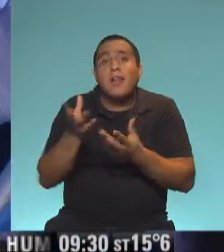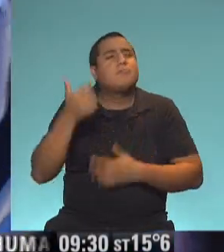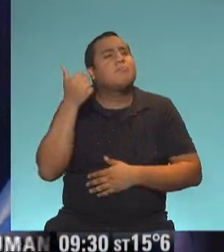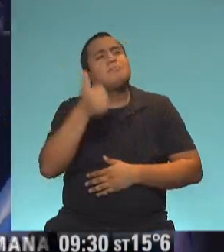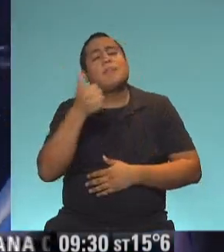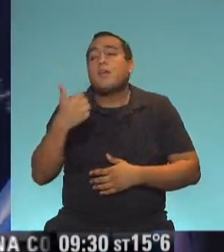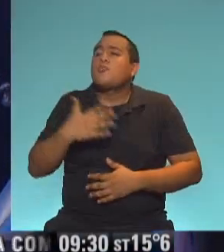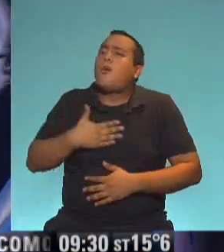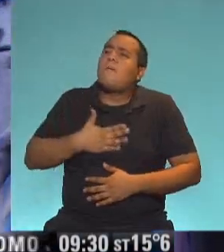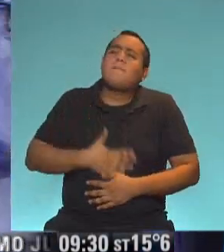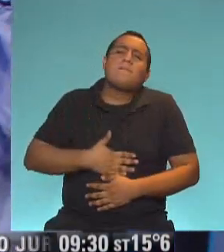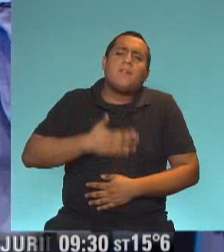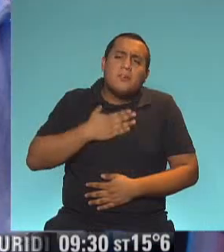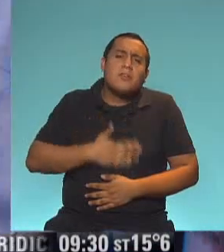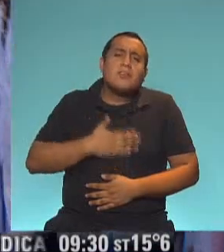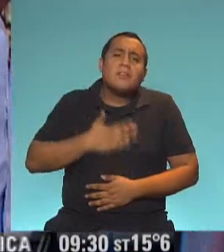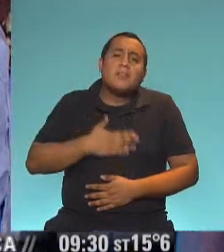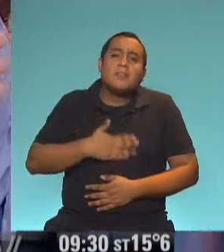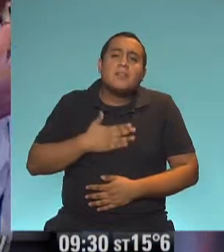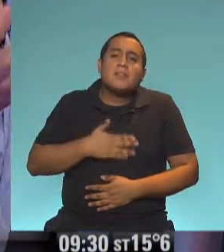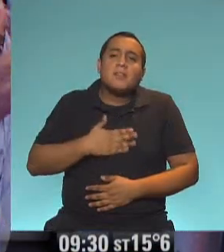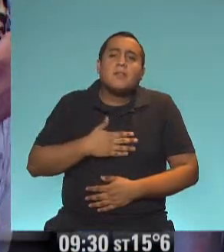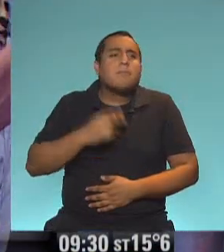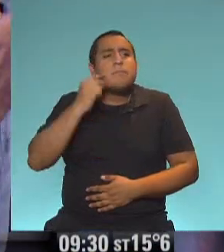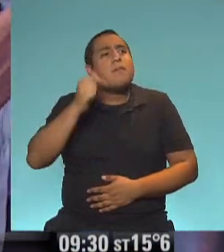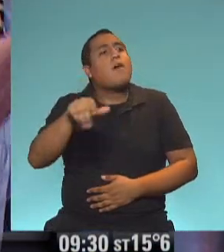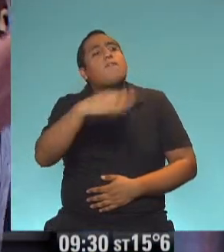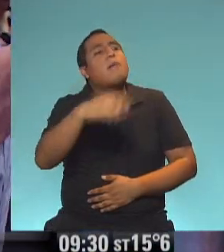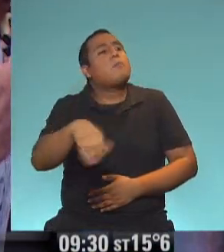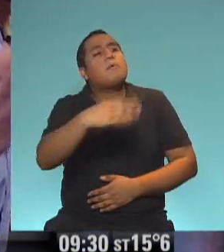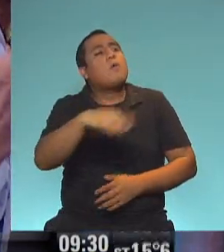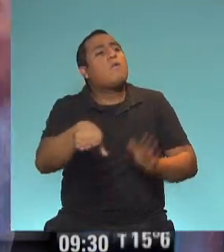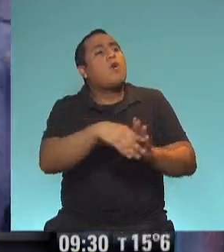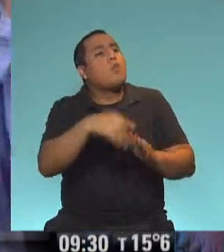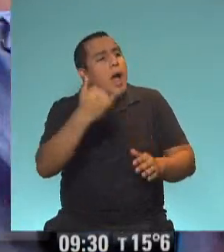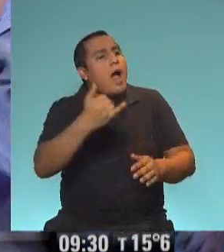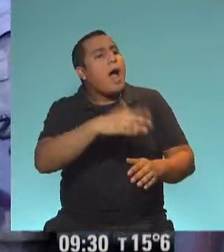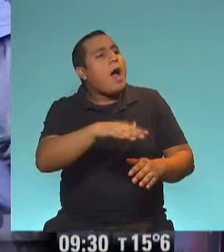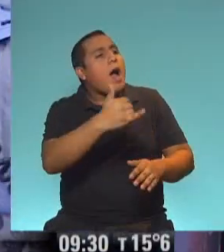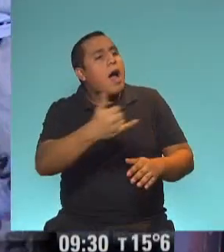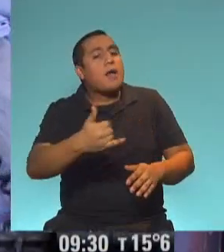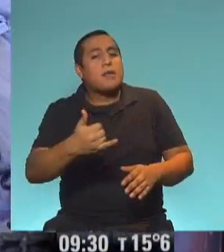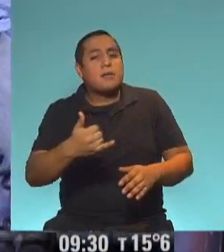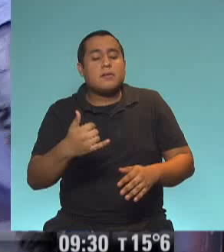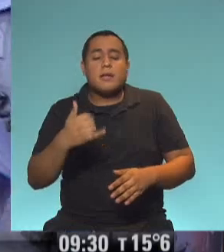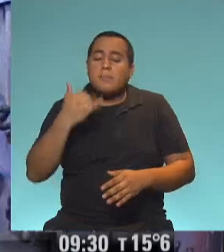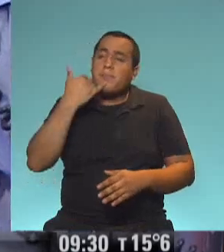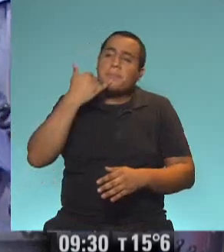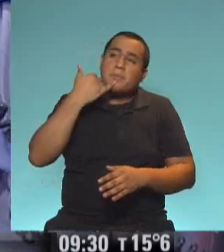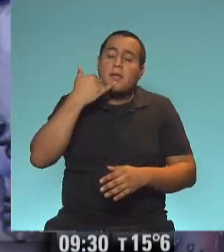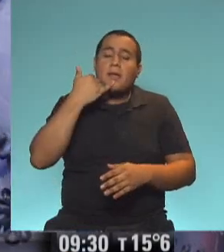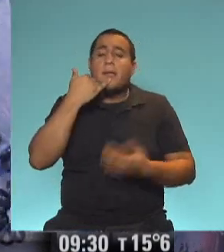me alegro mucho. ¿Sabes que estamos... Todos para el fondo, todos para el fondo, por favor, que hay lugar, hay lugar. Elvira. ¿Qué tal? ¿Cómo estás? Es que